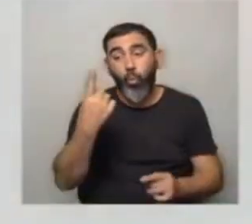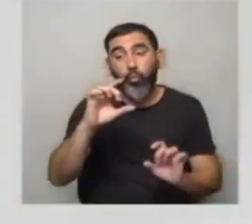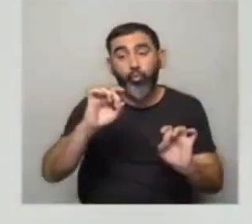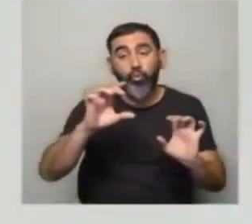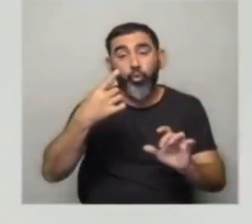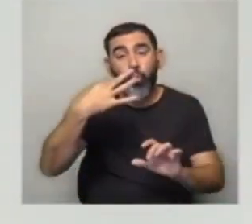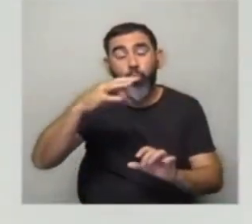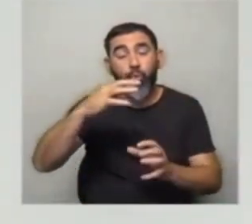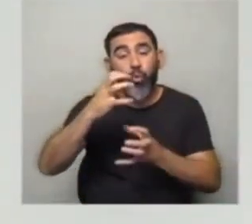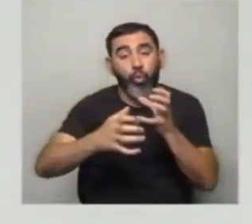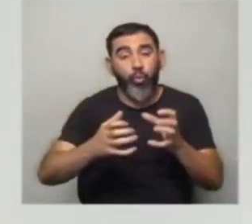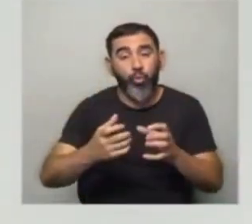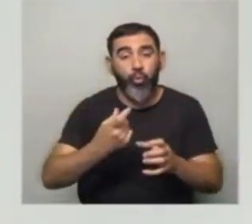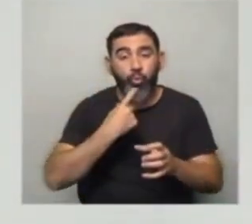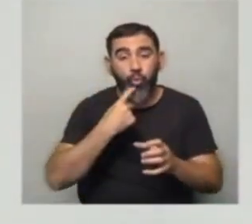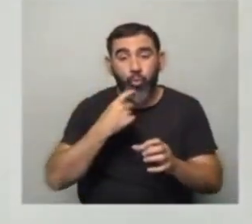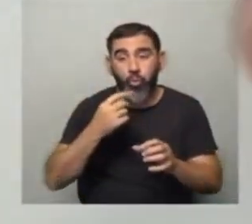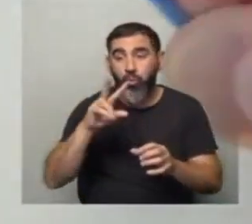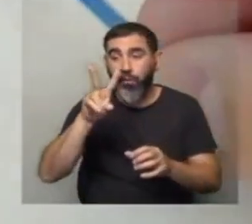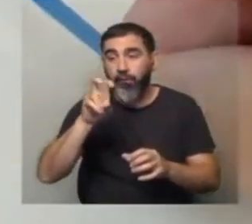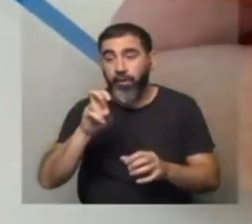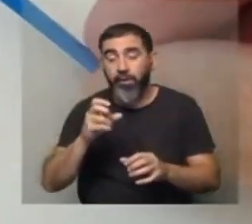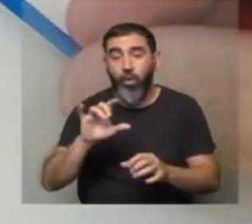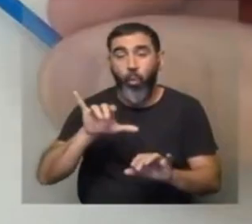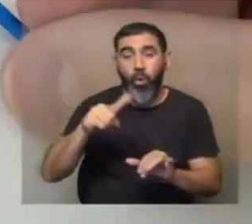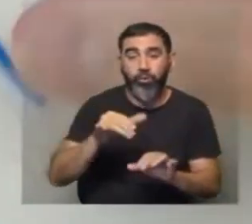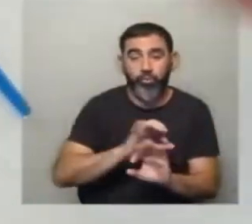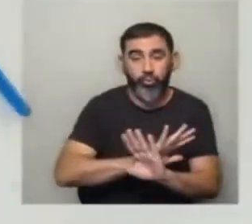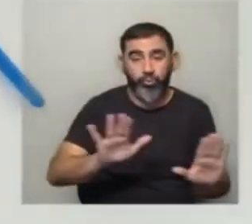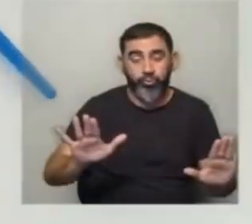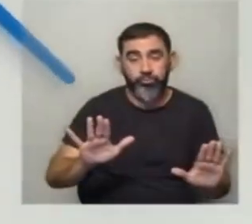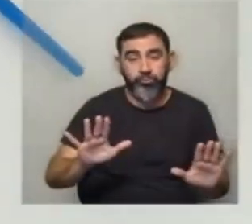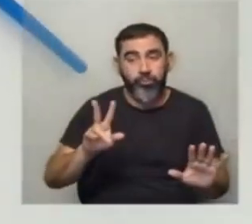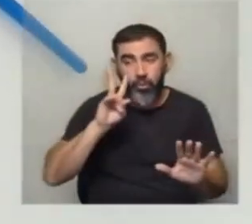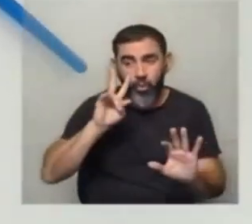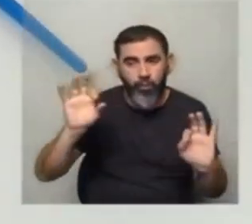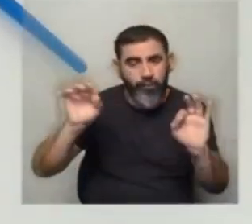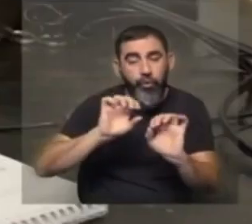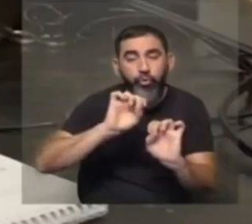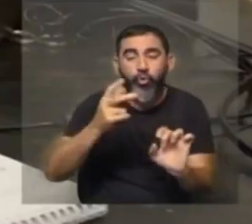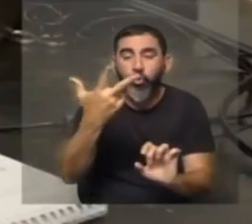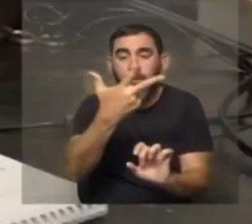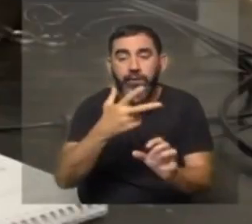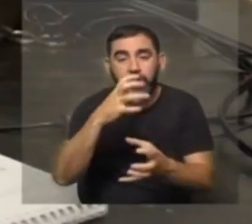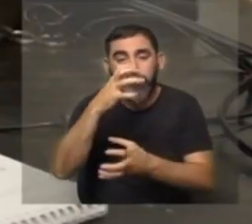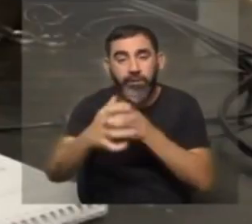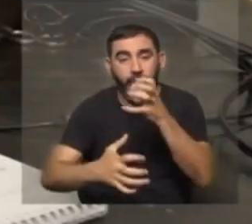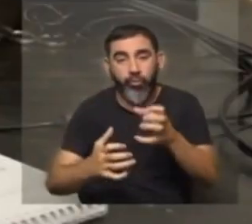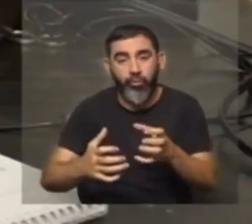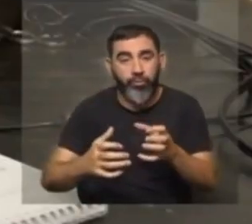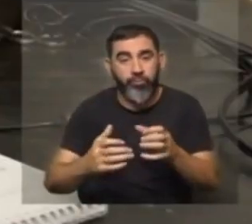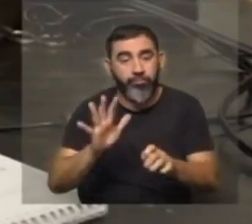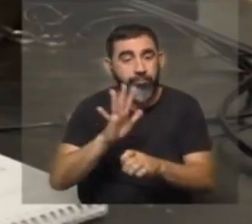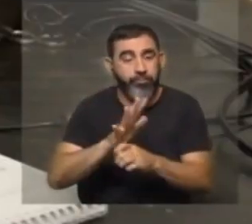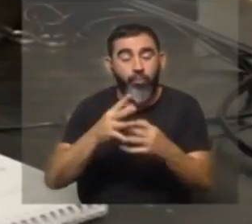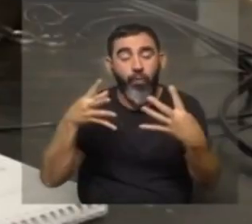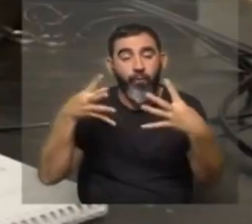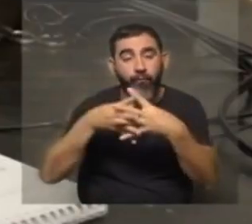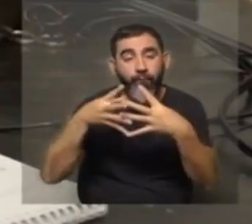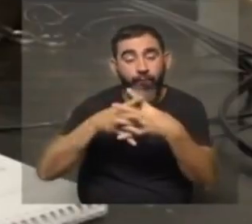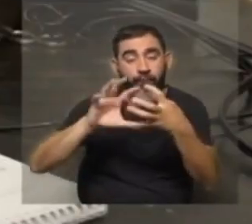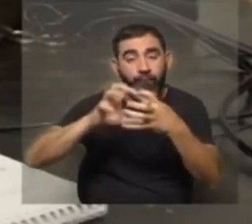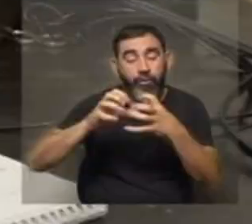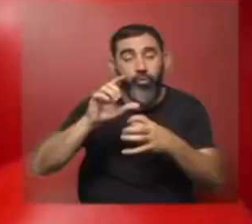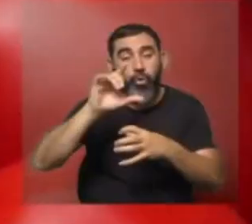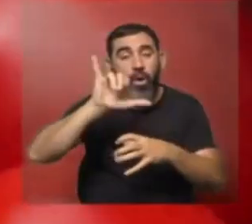Vamos a ver en tonos de rojo, en tonos de verde o en tonos de azul. No vemos más que eso. Es como que si nos pusiéramos un filtro azul